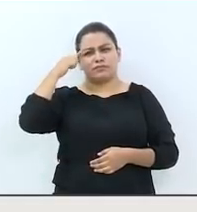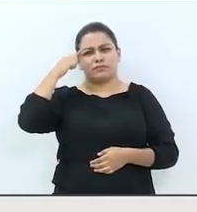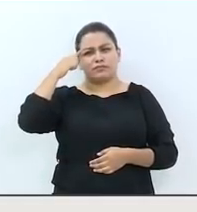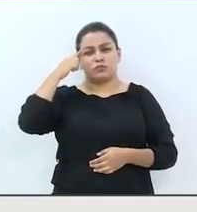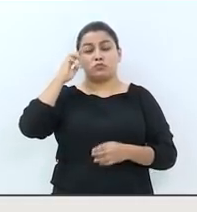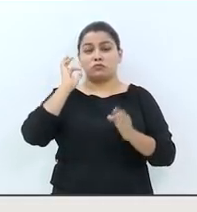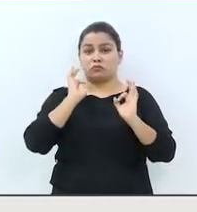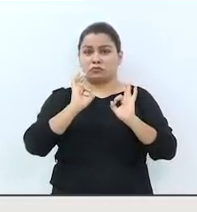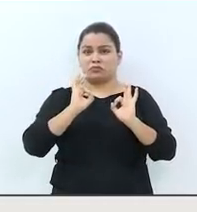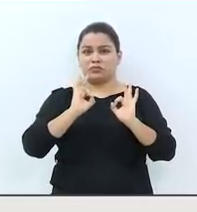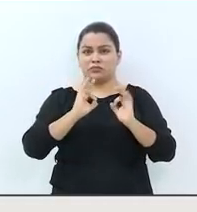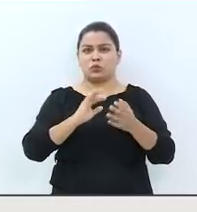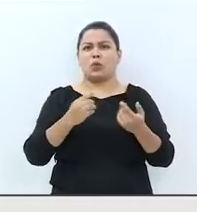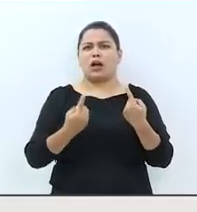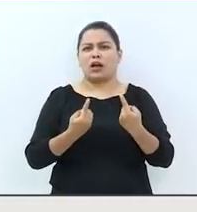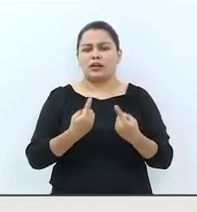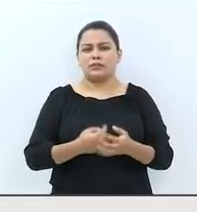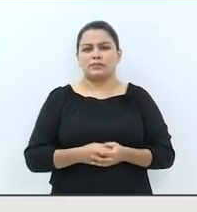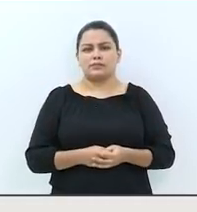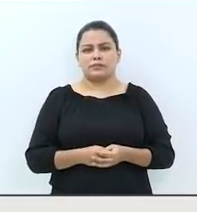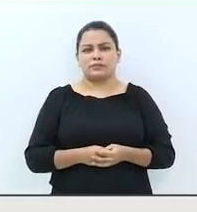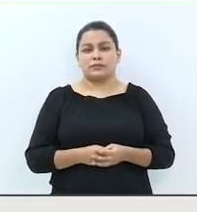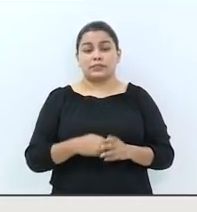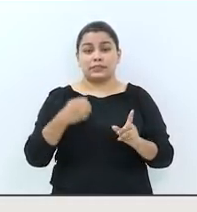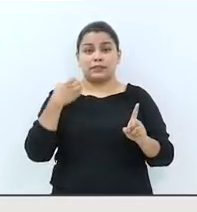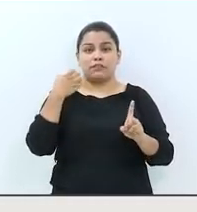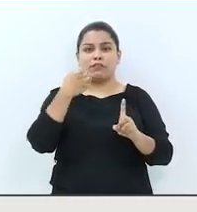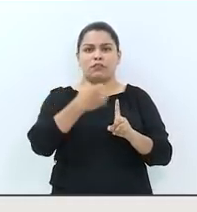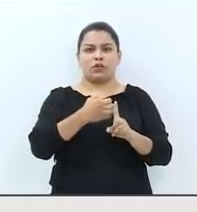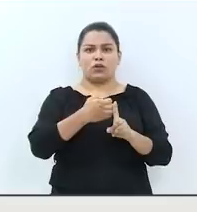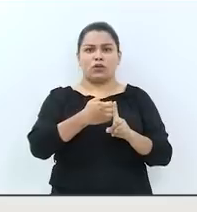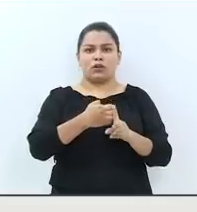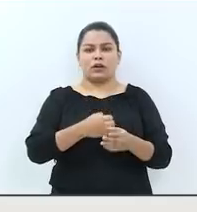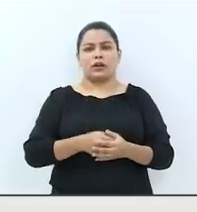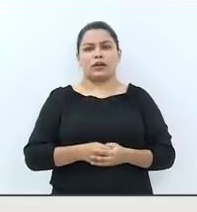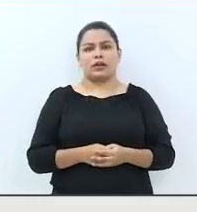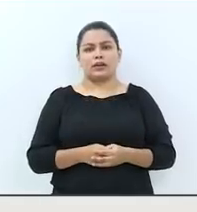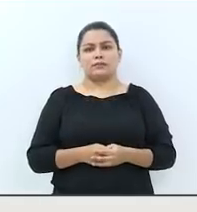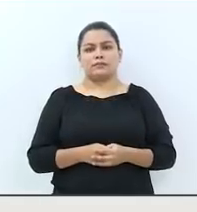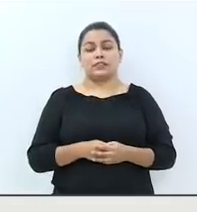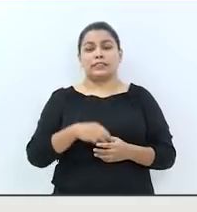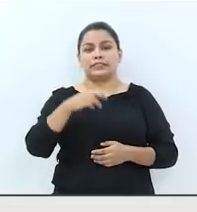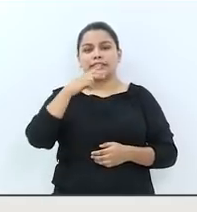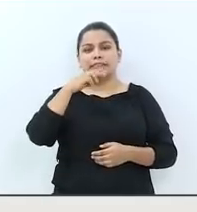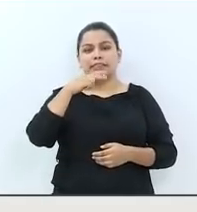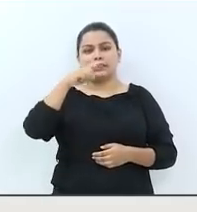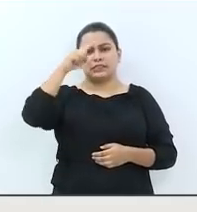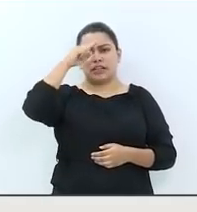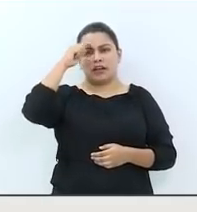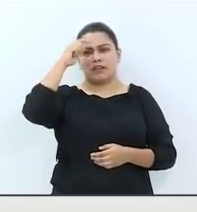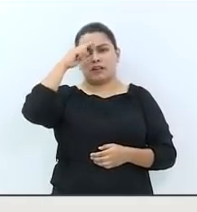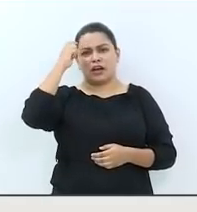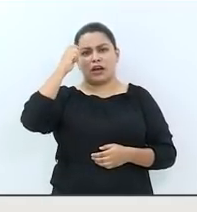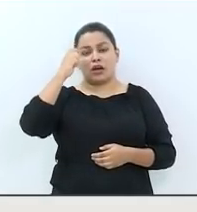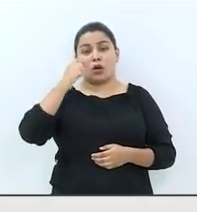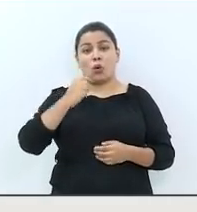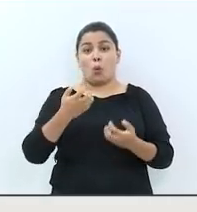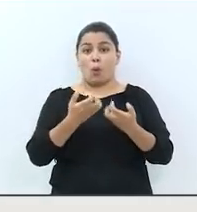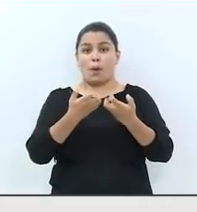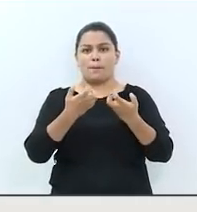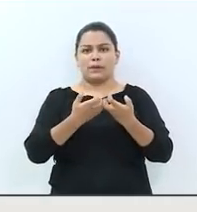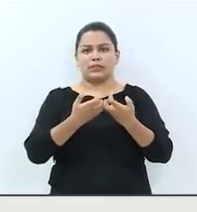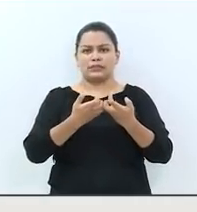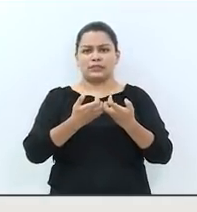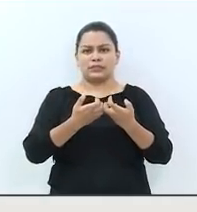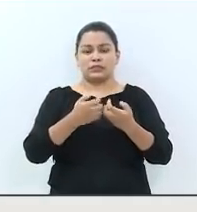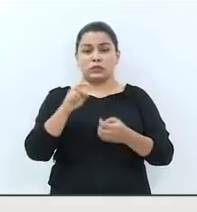que me parece genial y es este enfoque de peer to peers en inglés o trabajo entre pares. Elsa, no sé